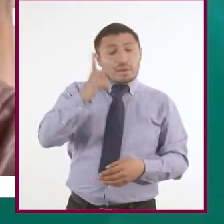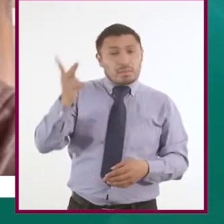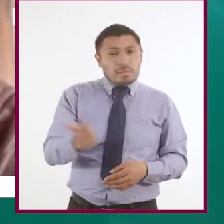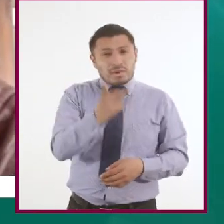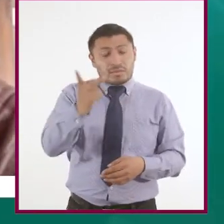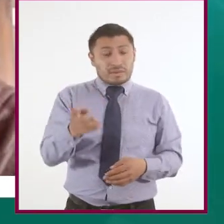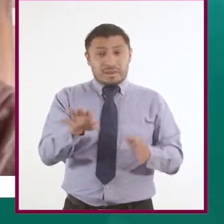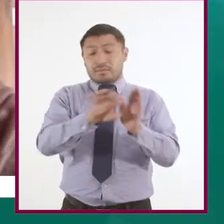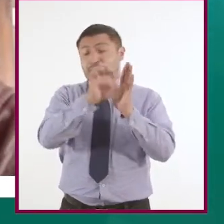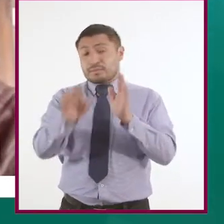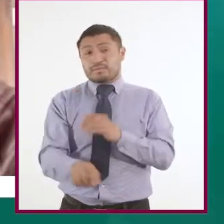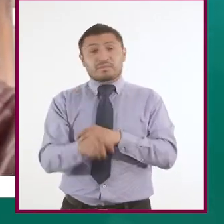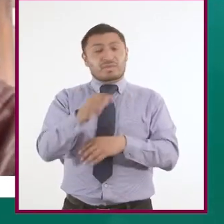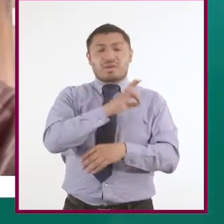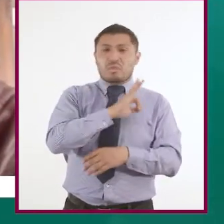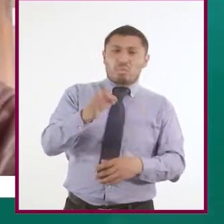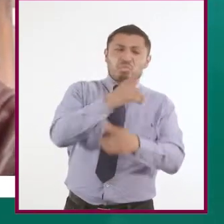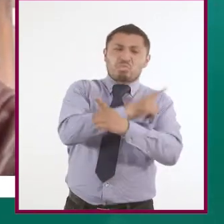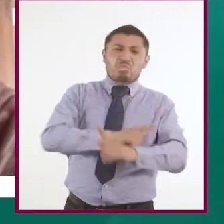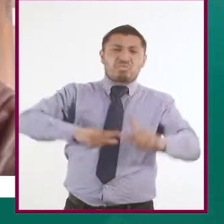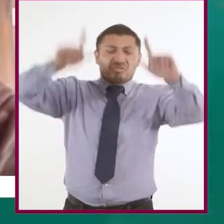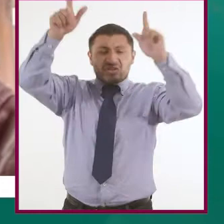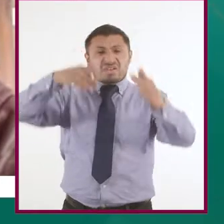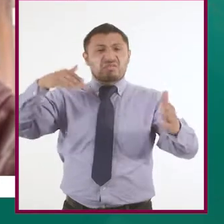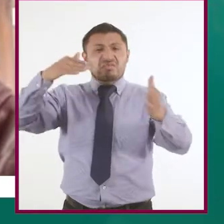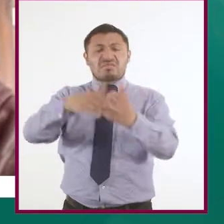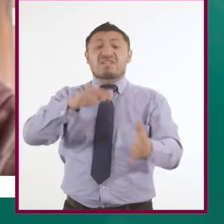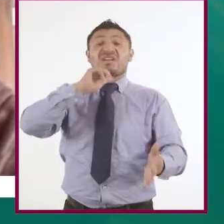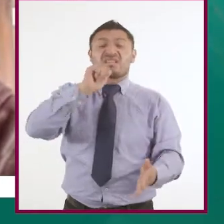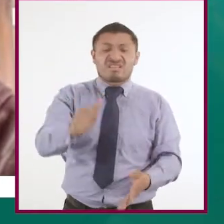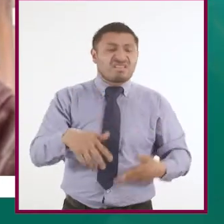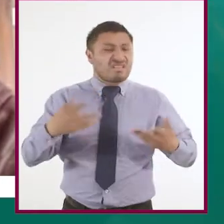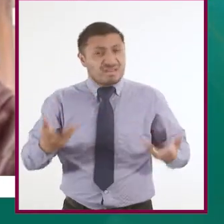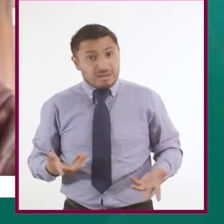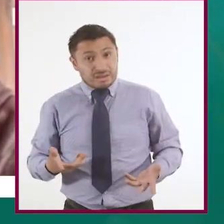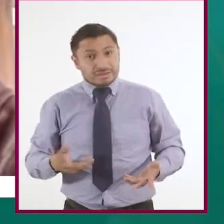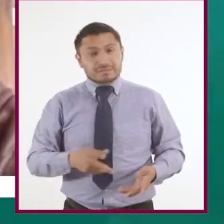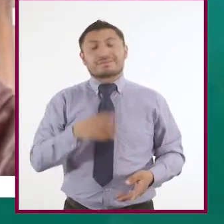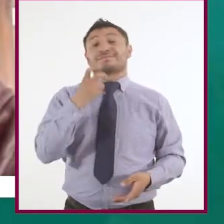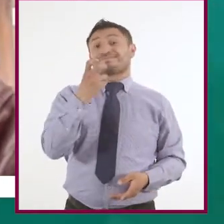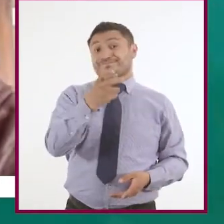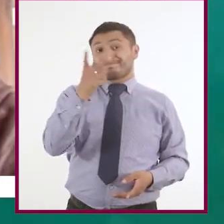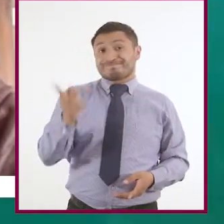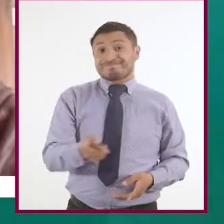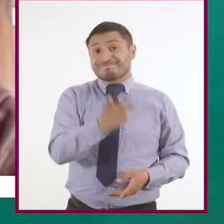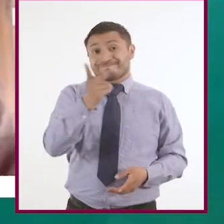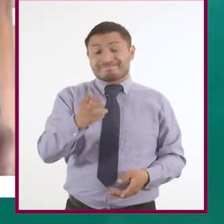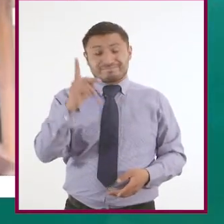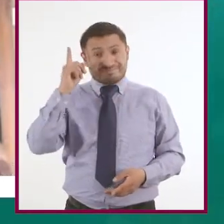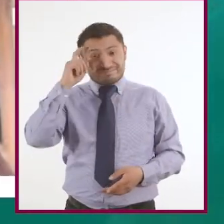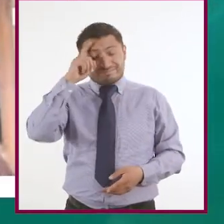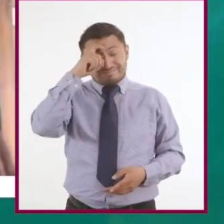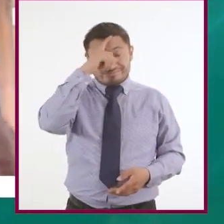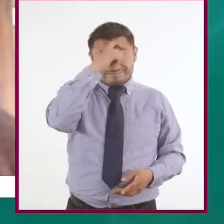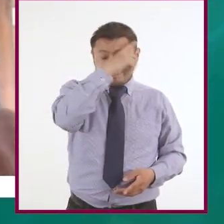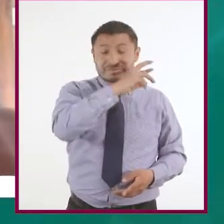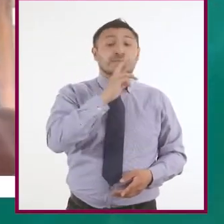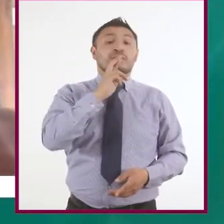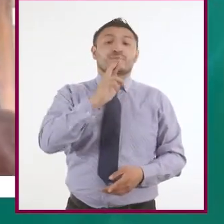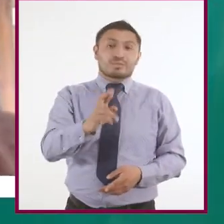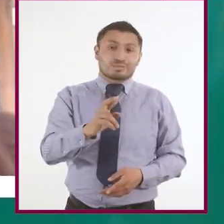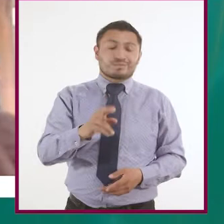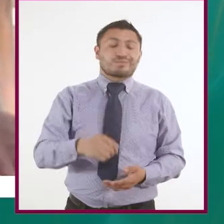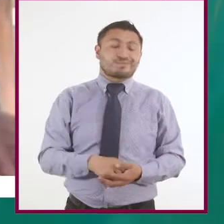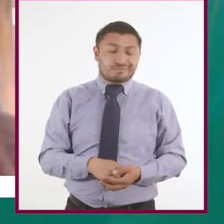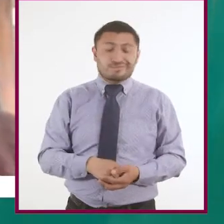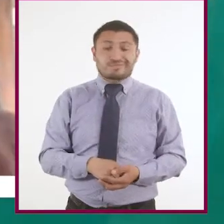puede ser libre absolutamente sin restricciones es una pregunta muy difícil de responder.